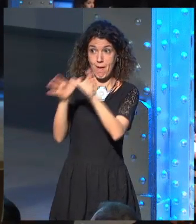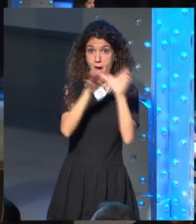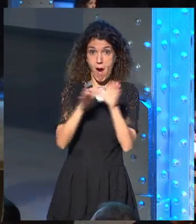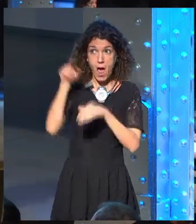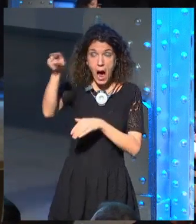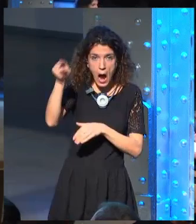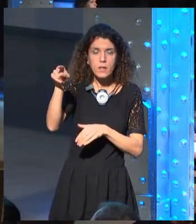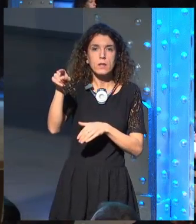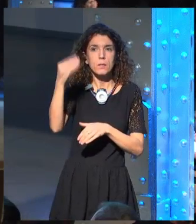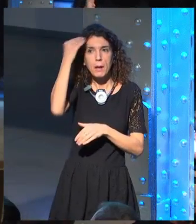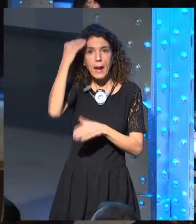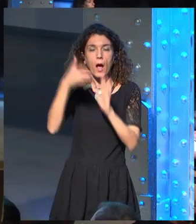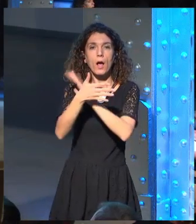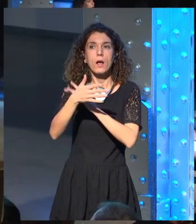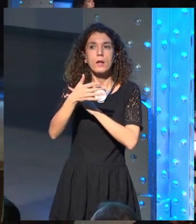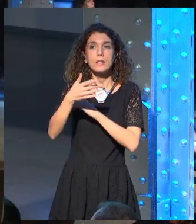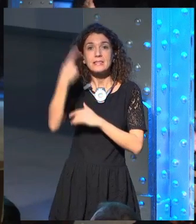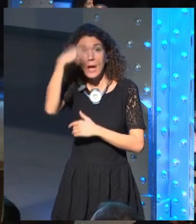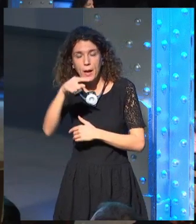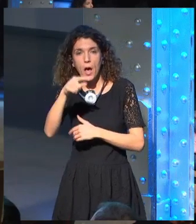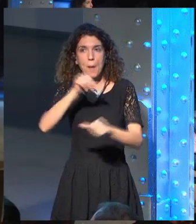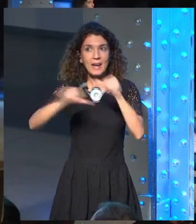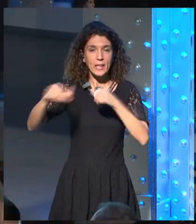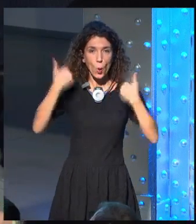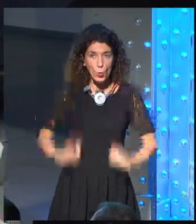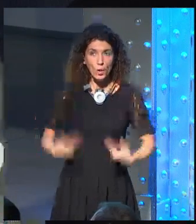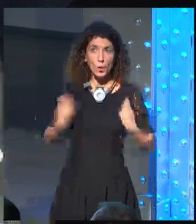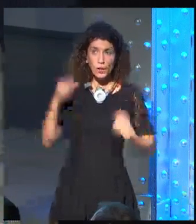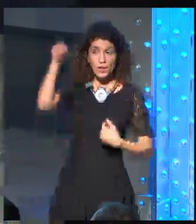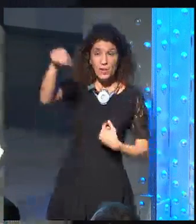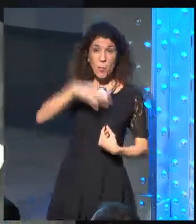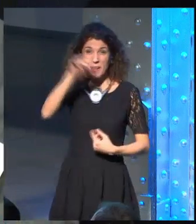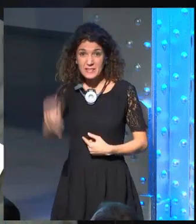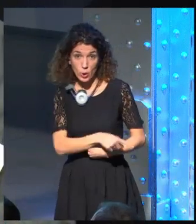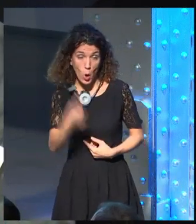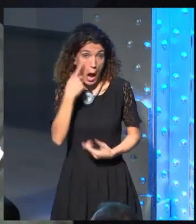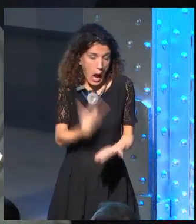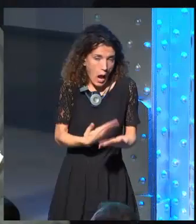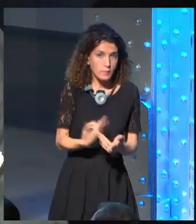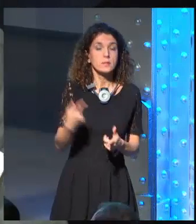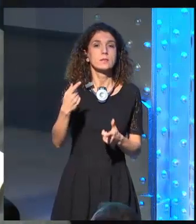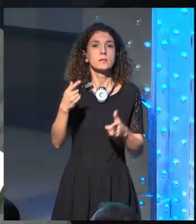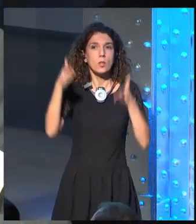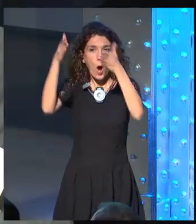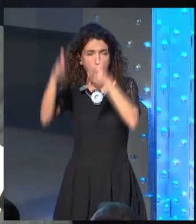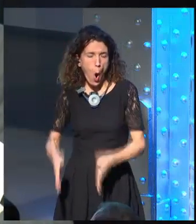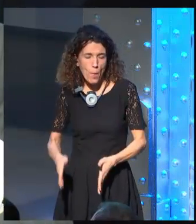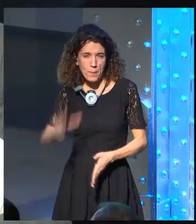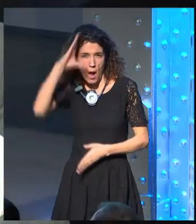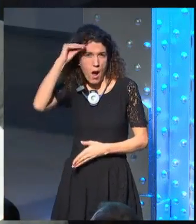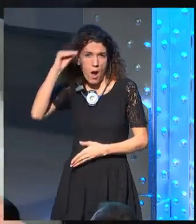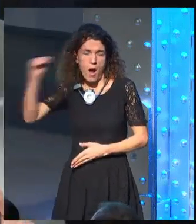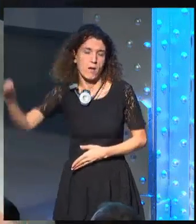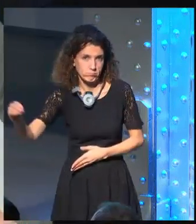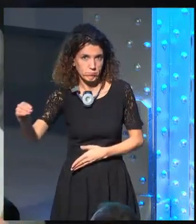humano está capacitado para hacerlo o para no. Él es, sin duda, el Homo sapiens sapiens,